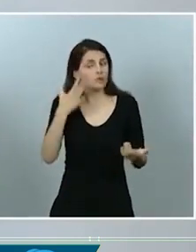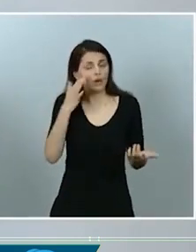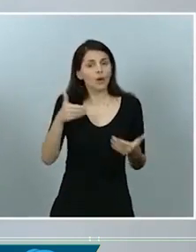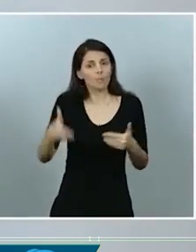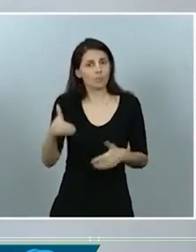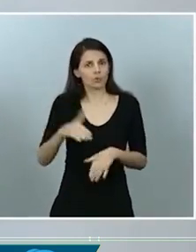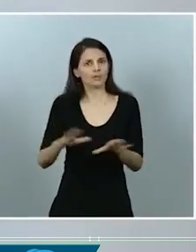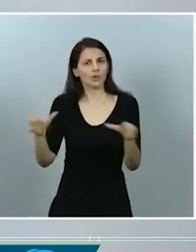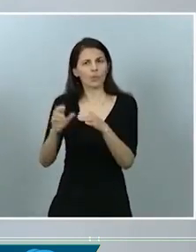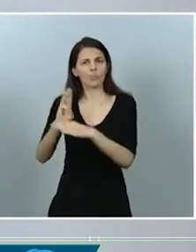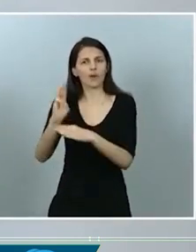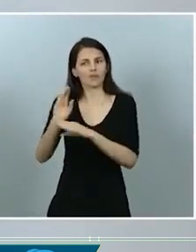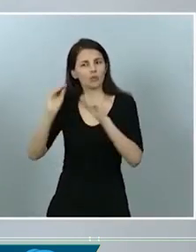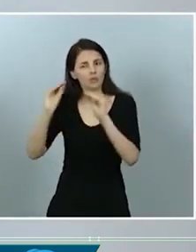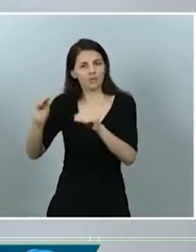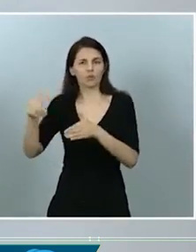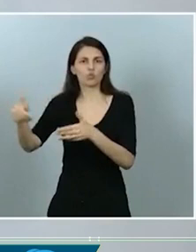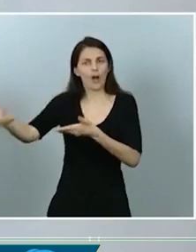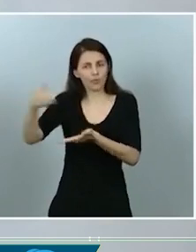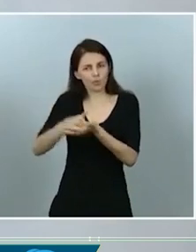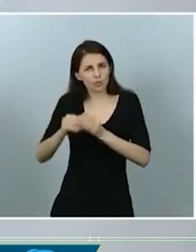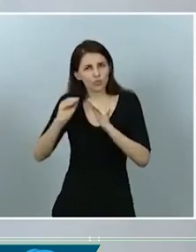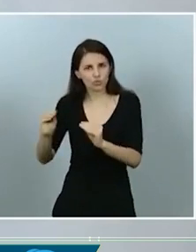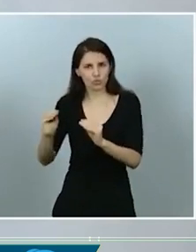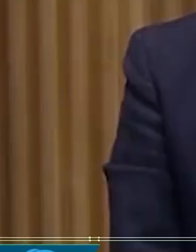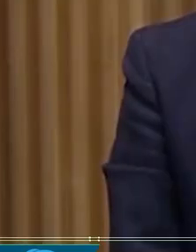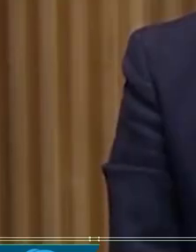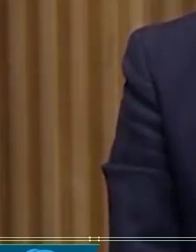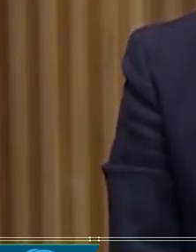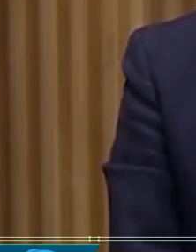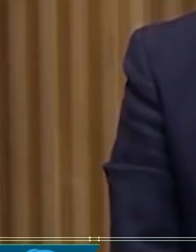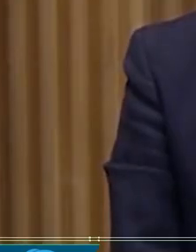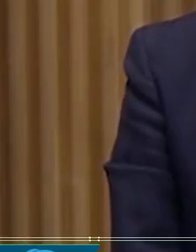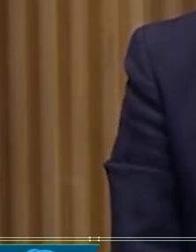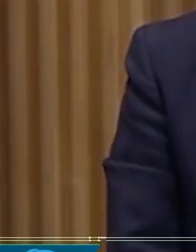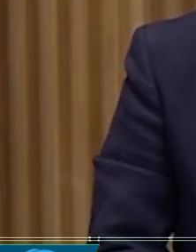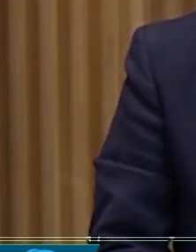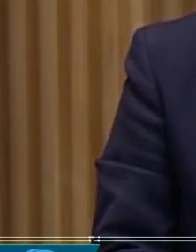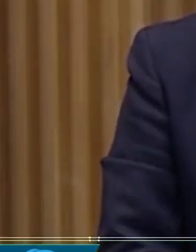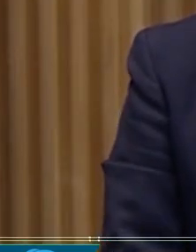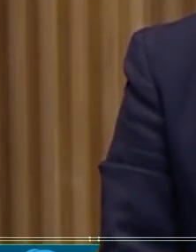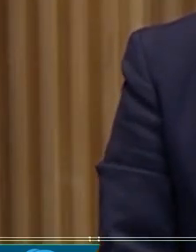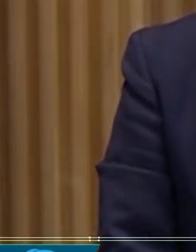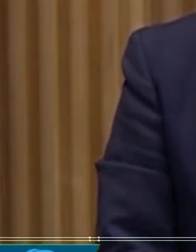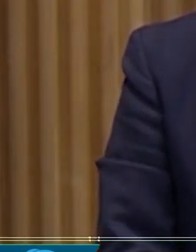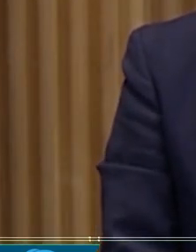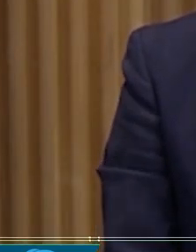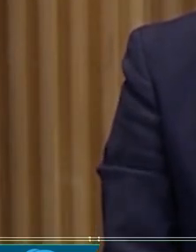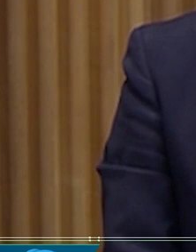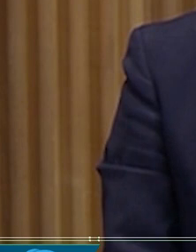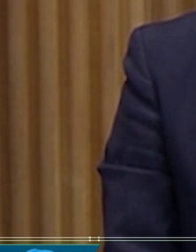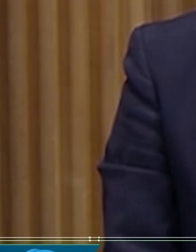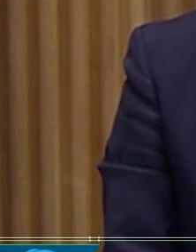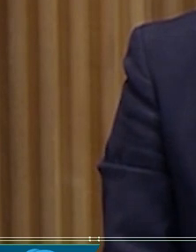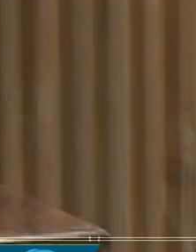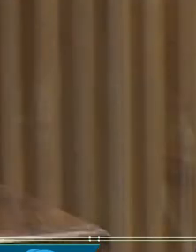una segunda ola y sean necesarios los médicos. Pues mire, ni los ha recibido. A fecha de hoy, la plataforma de